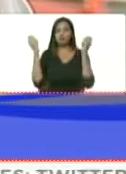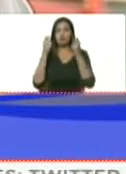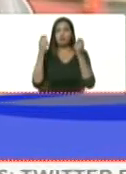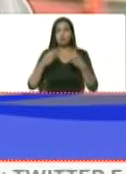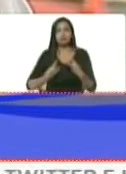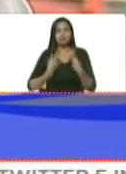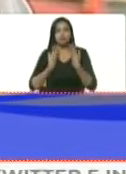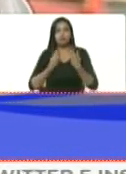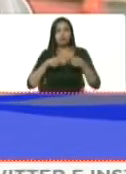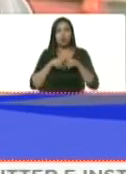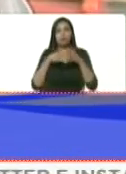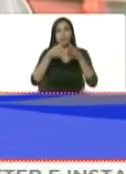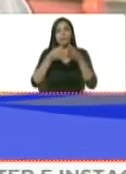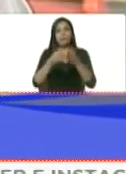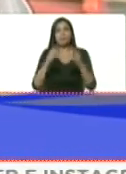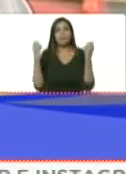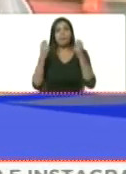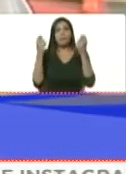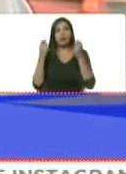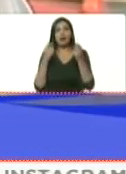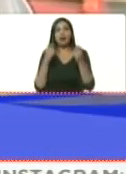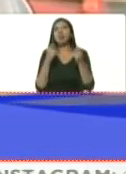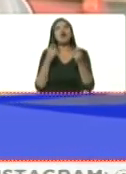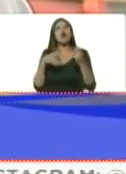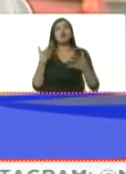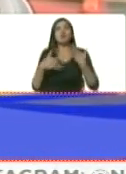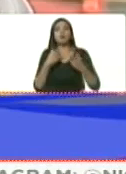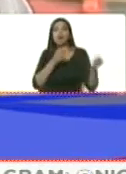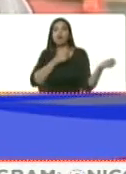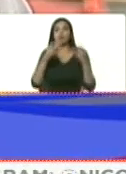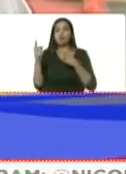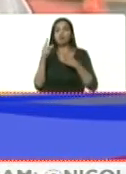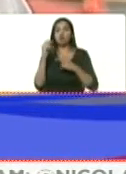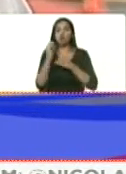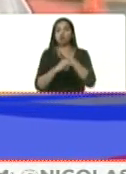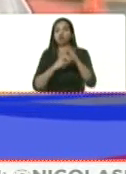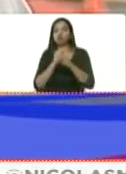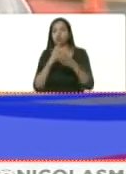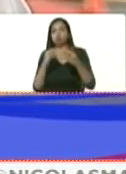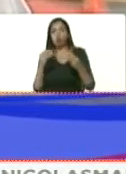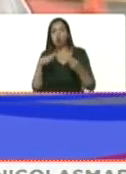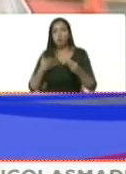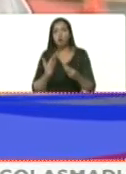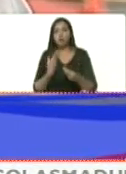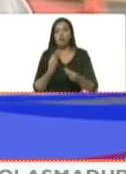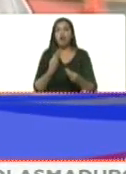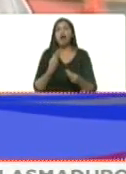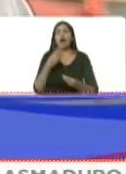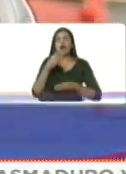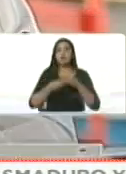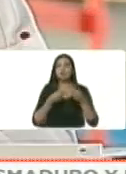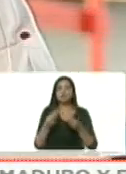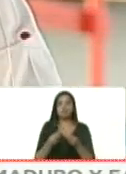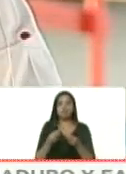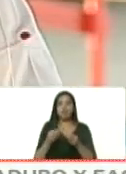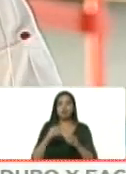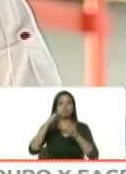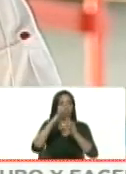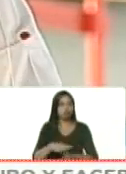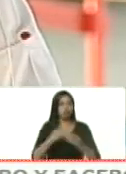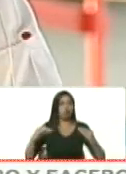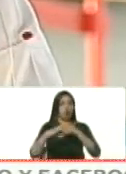acuático que logre impulsar las actividades de exportación e importación del país y nos permita ver, a su vez, vencer el bloqueo